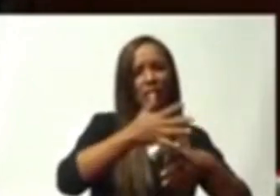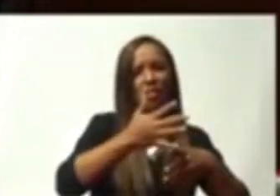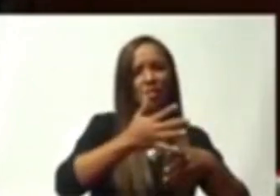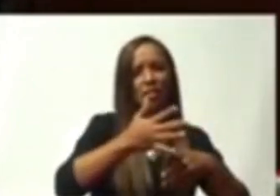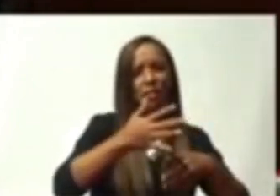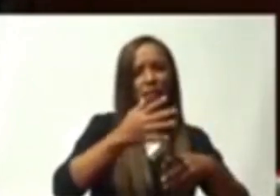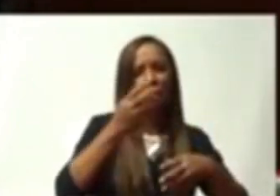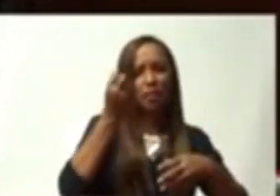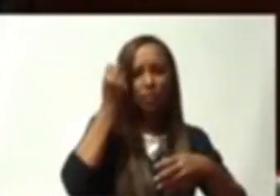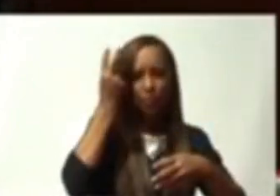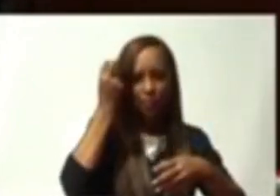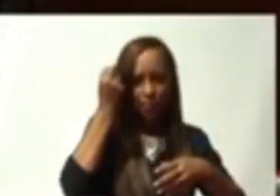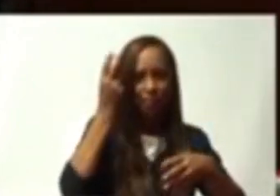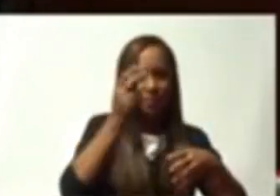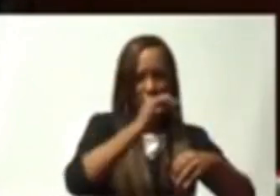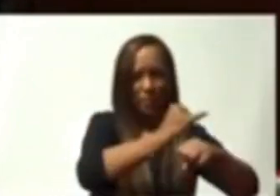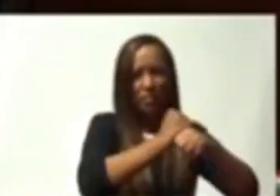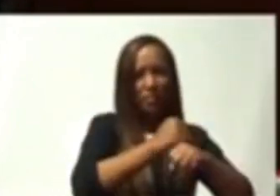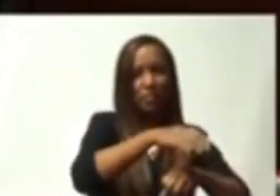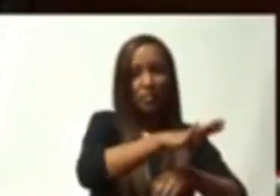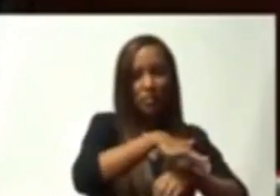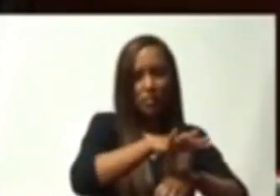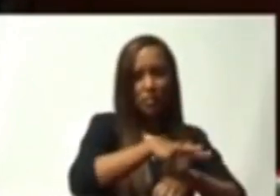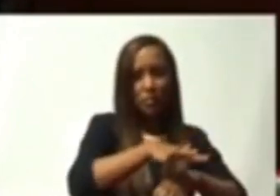con los préstamos alegres.